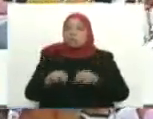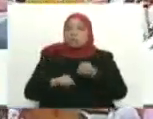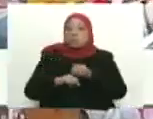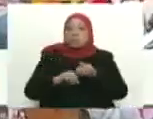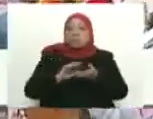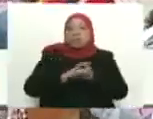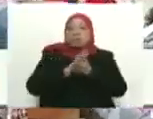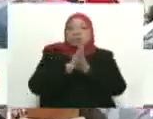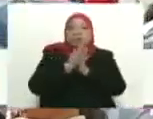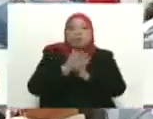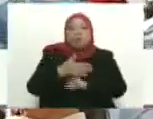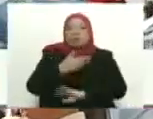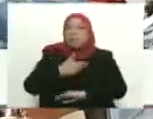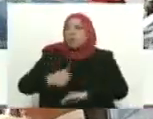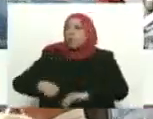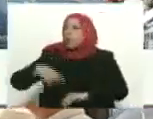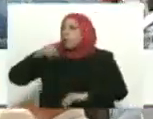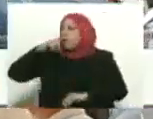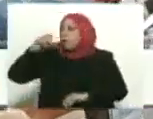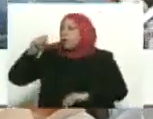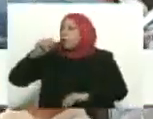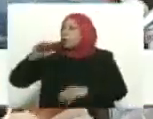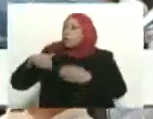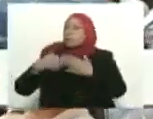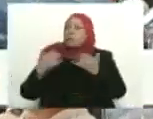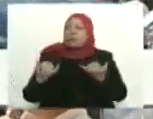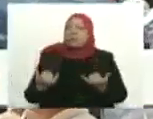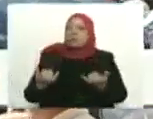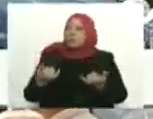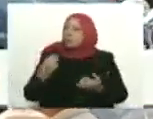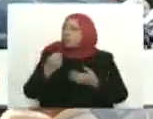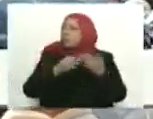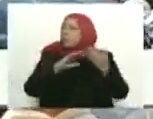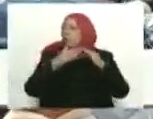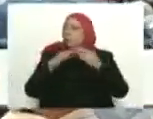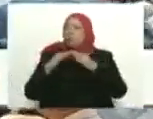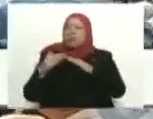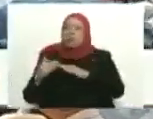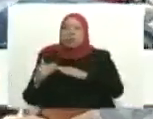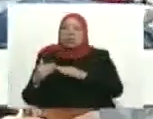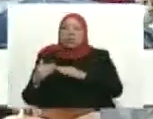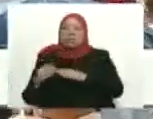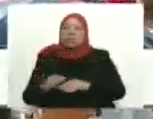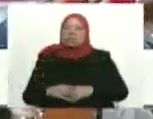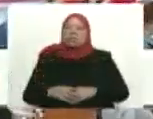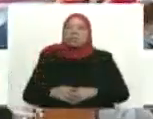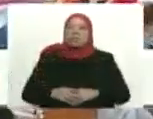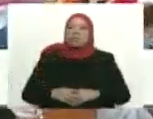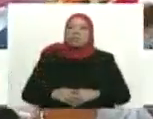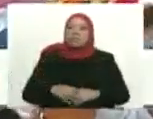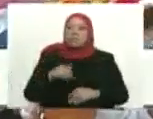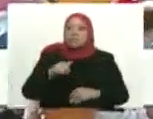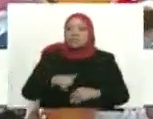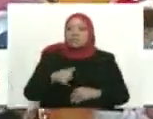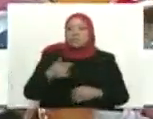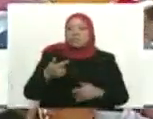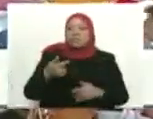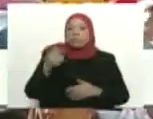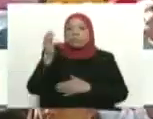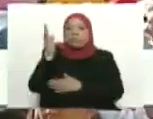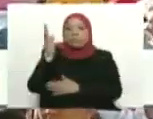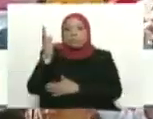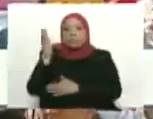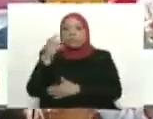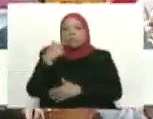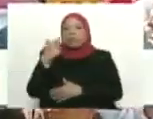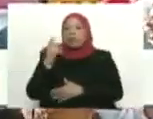acabando, no es el régimen. Son ellos. Ahora van a las comunidades y llegan a Kibor y